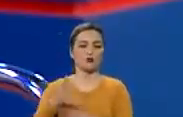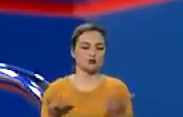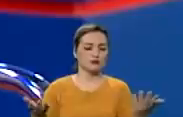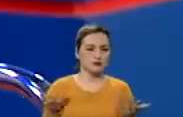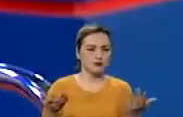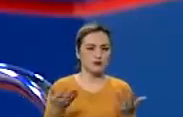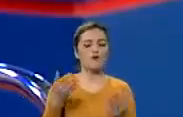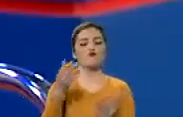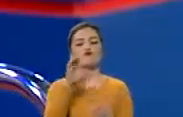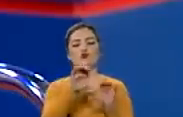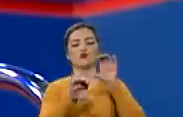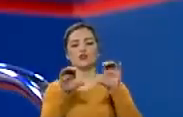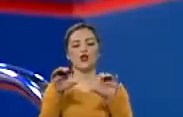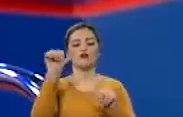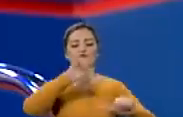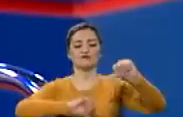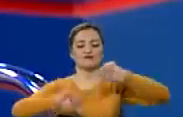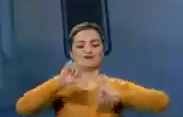de la mañana hasta las 3 de la tarde.